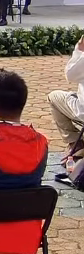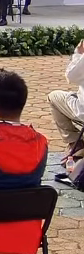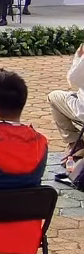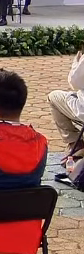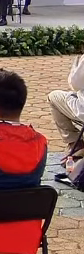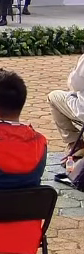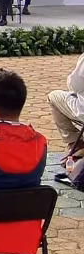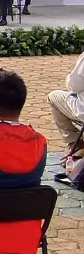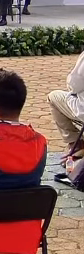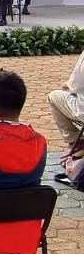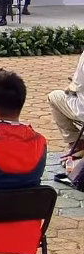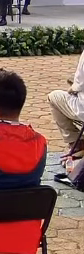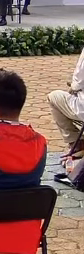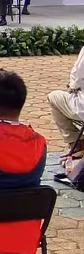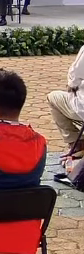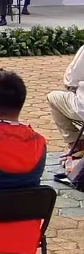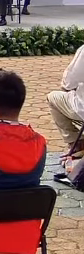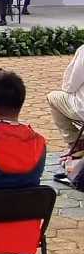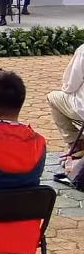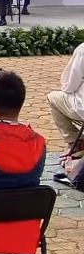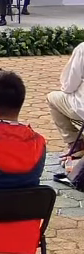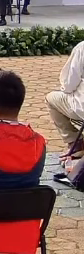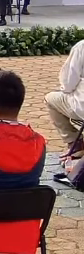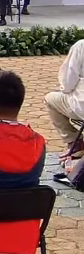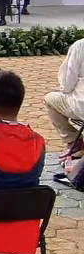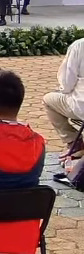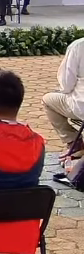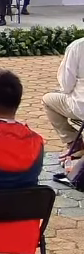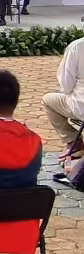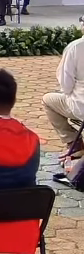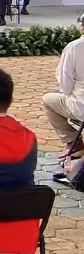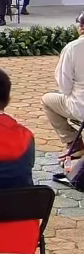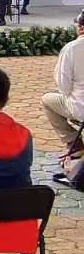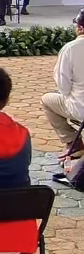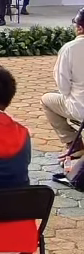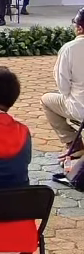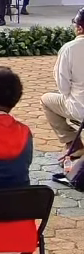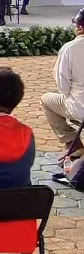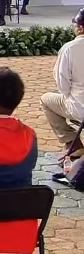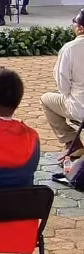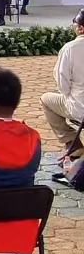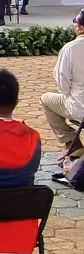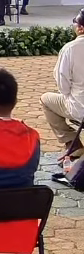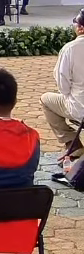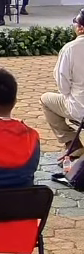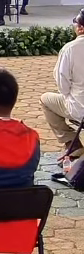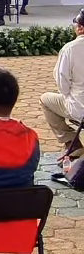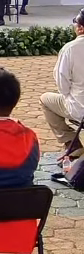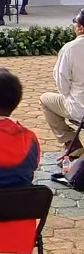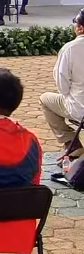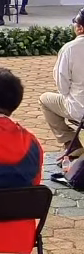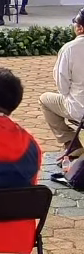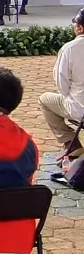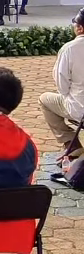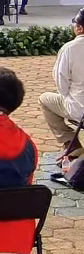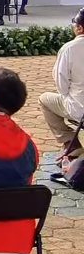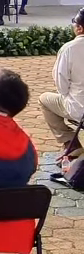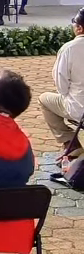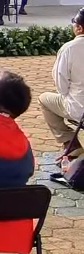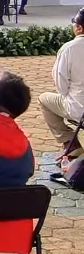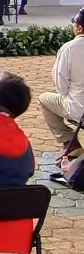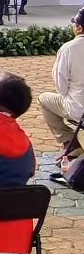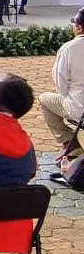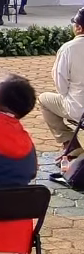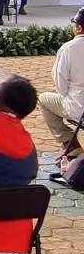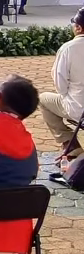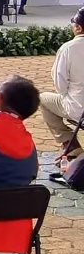Pemex? Pemex tiene unas finanzas endebles, Carlos. ¿Y por qué? Porque, si me permites hacer el contexto, en los últimos 10 años